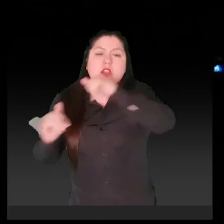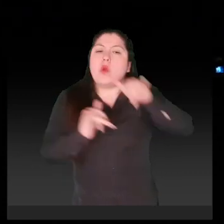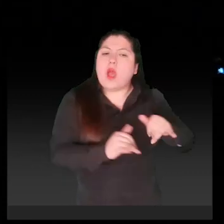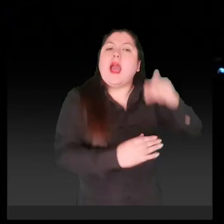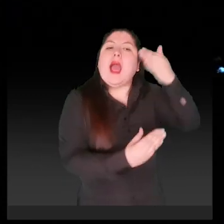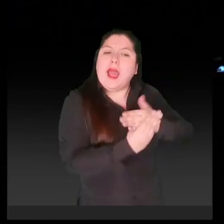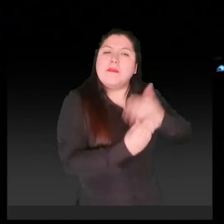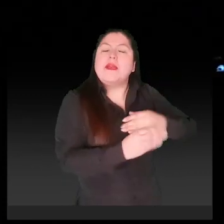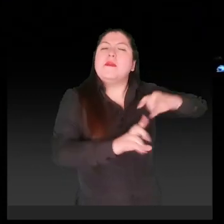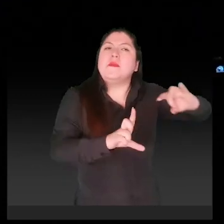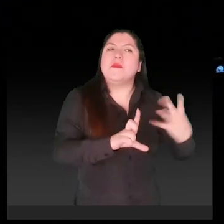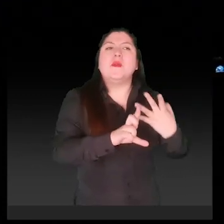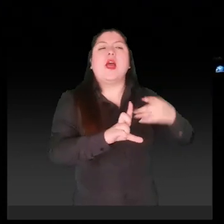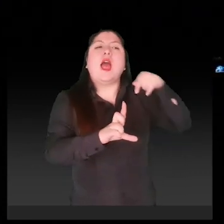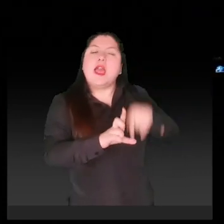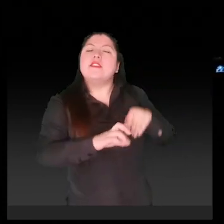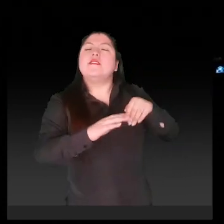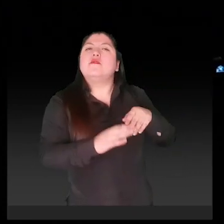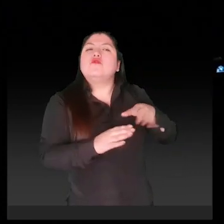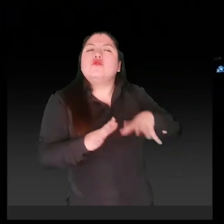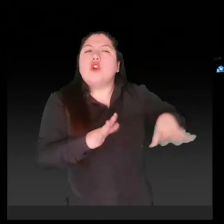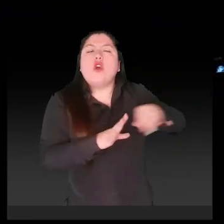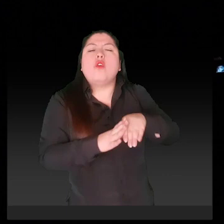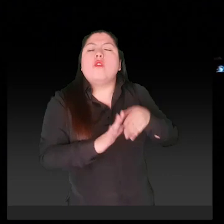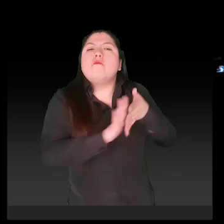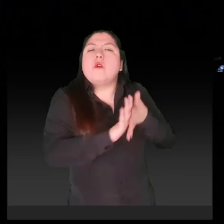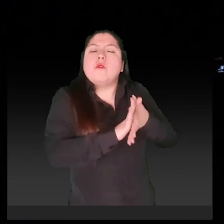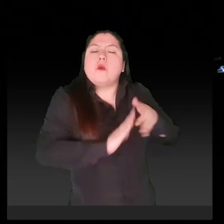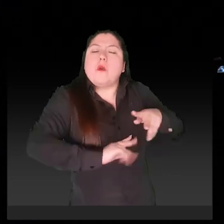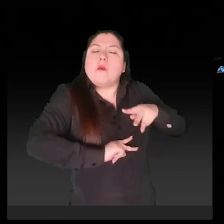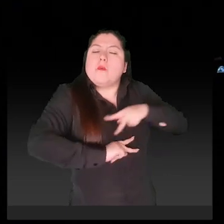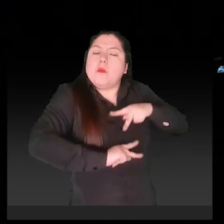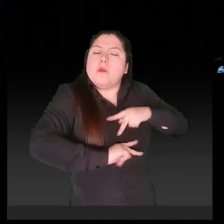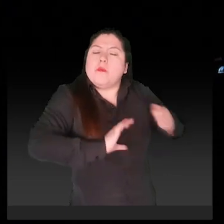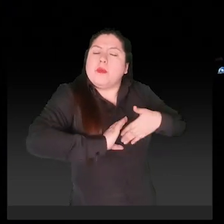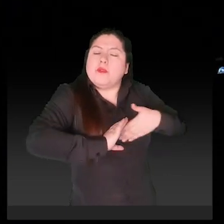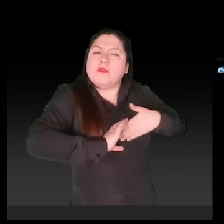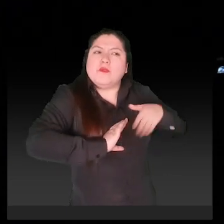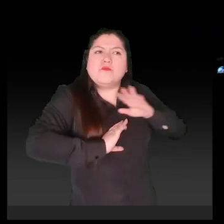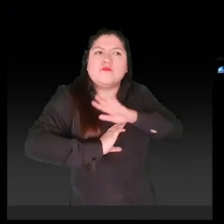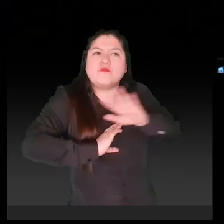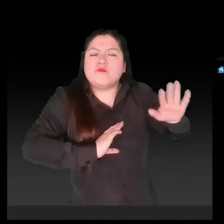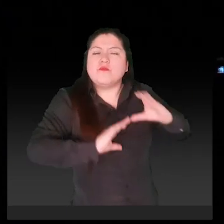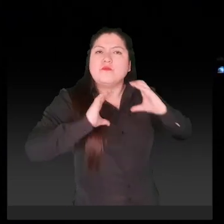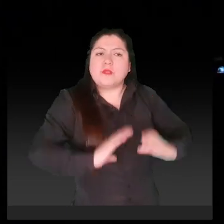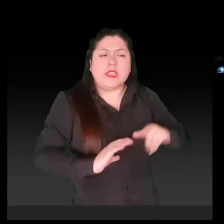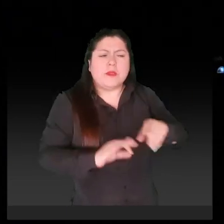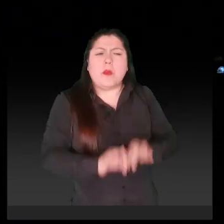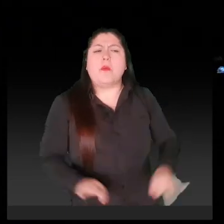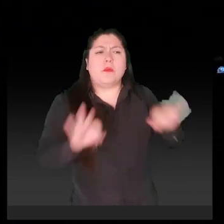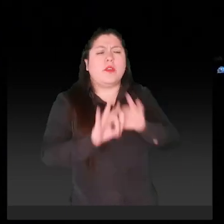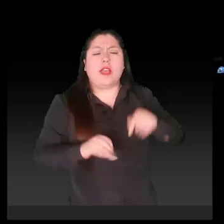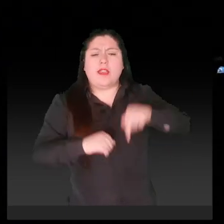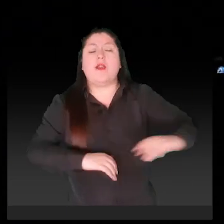porque vamos a tener una autenticidad de esto con el registro facial. Eso va a ser de gran importancia